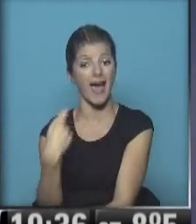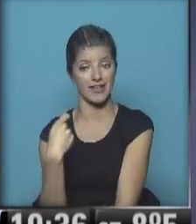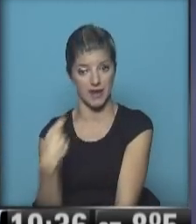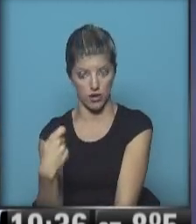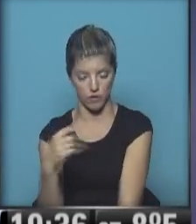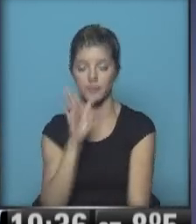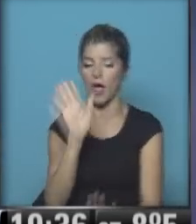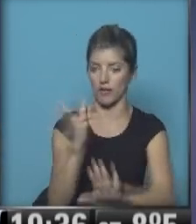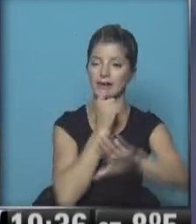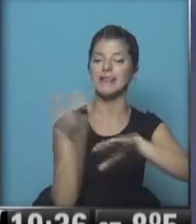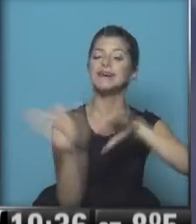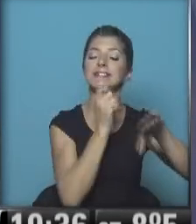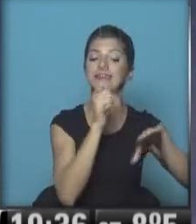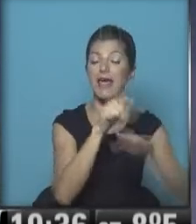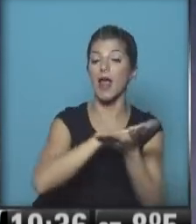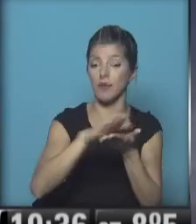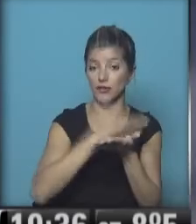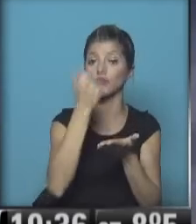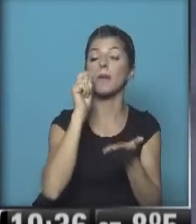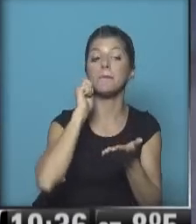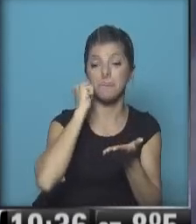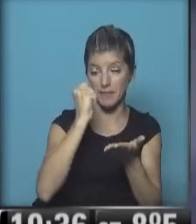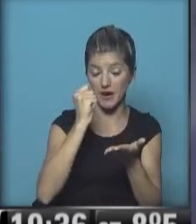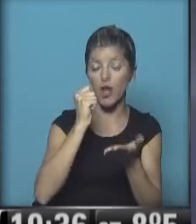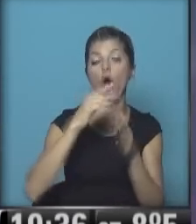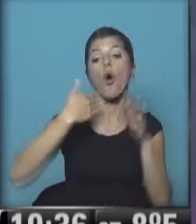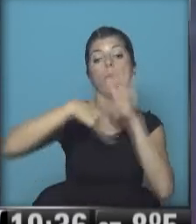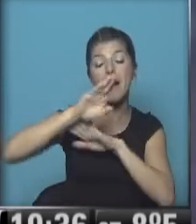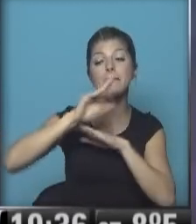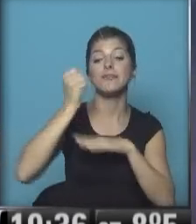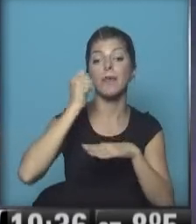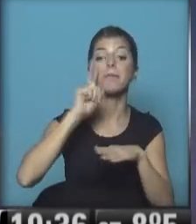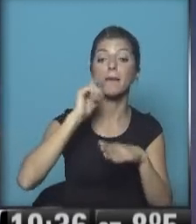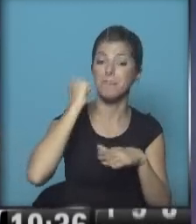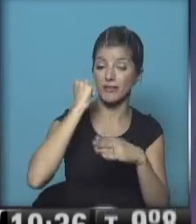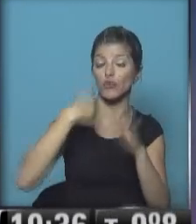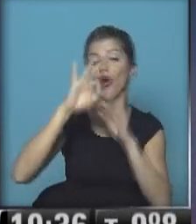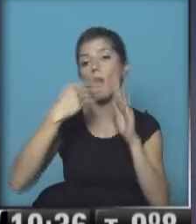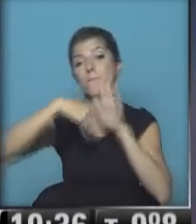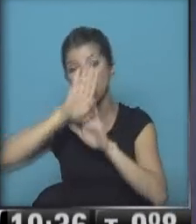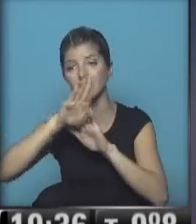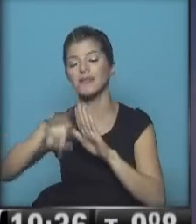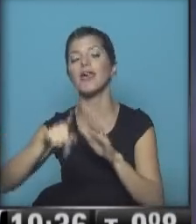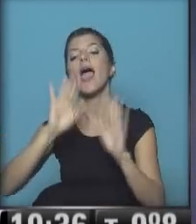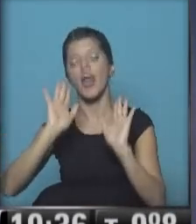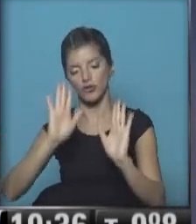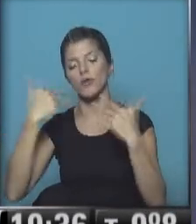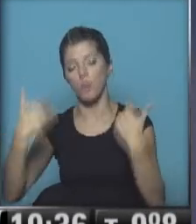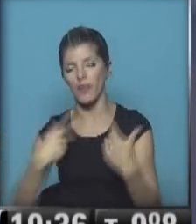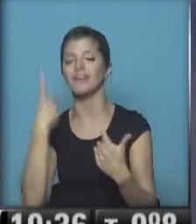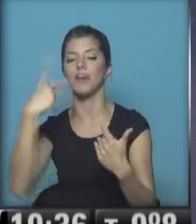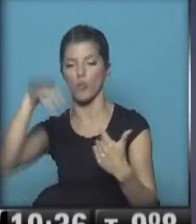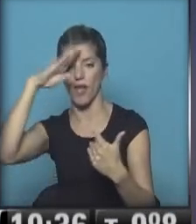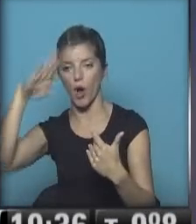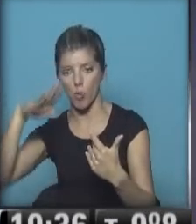6.000 pesos, cederían entonces los sindicalistas y admitirían que la segunda cuota de la aplicación del